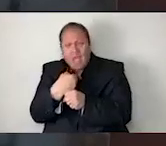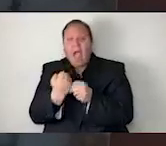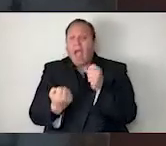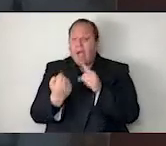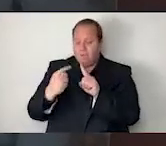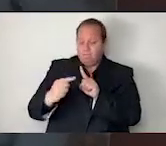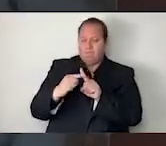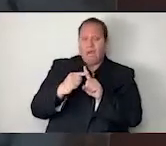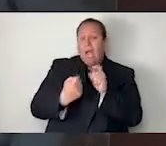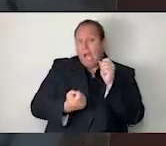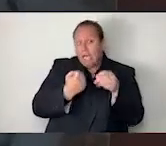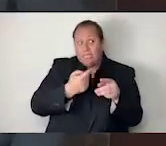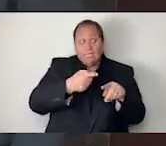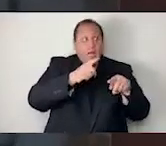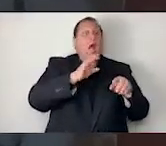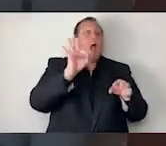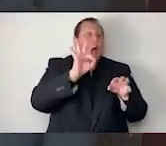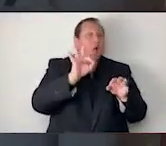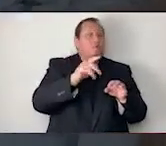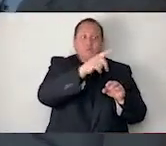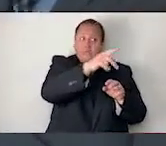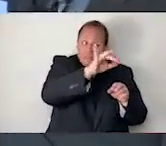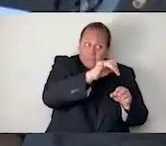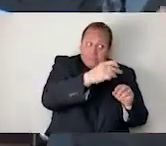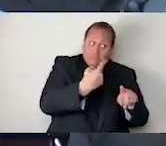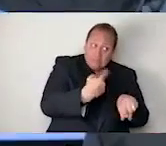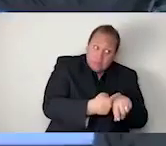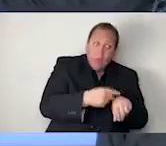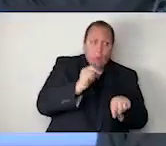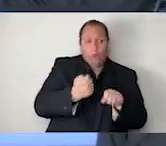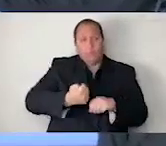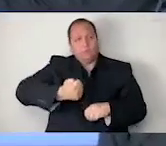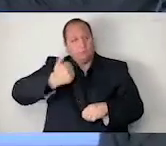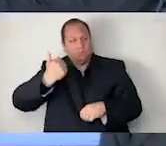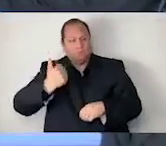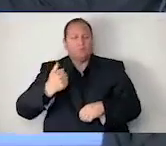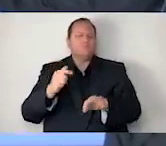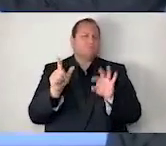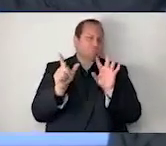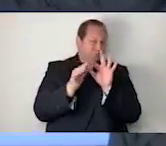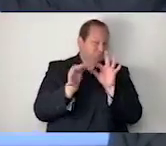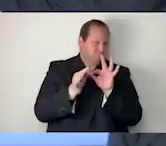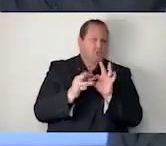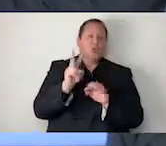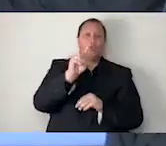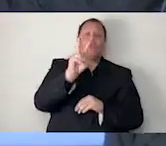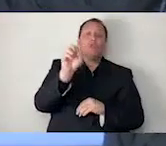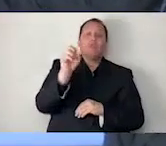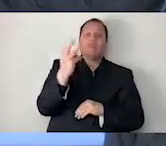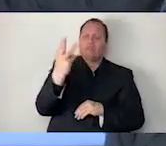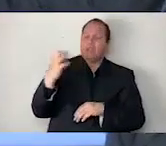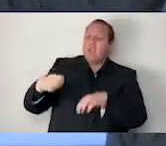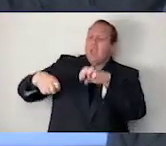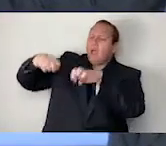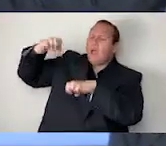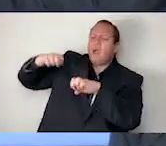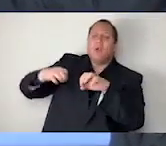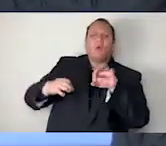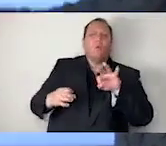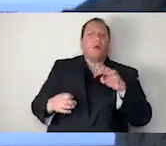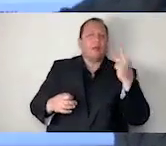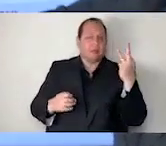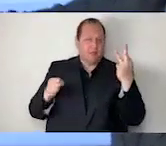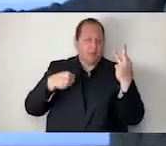263 le da promedios son 43 años la edad mínima ya confirmamos a un niño de dos meses de edad en la infectó su mamá era